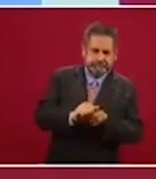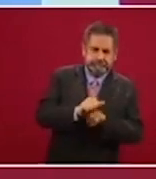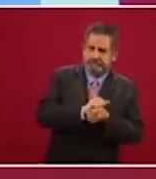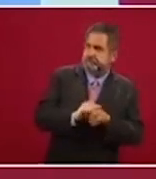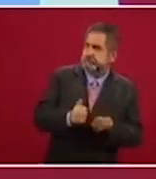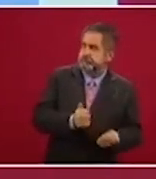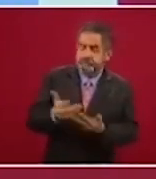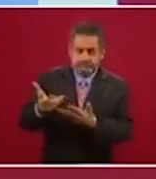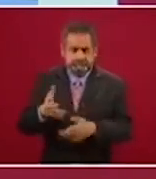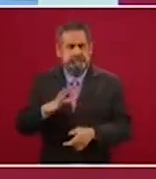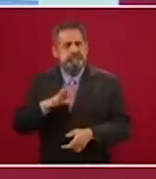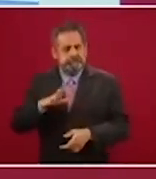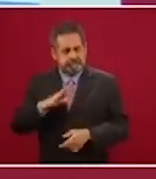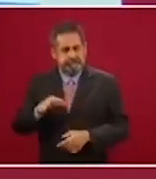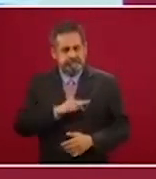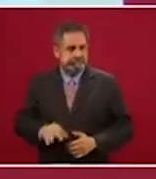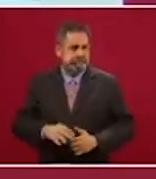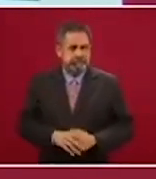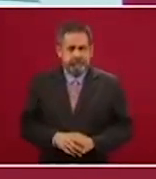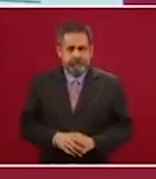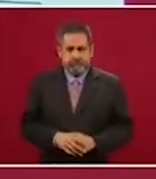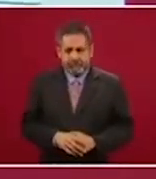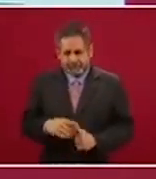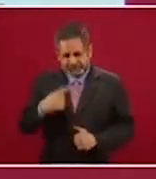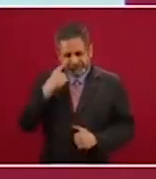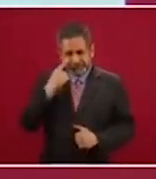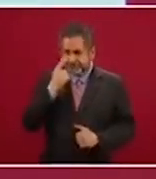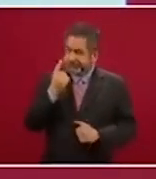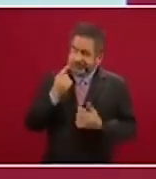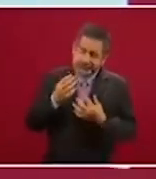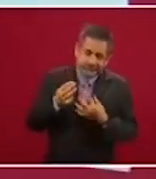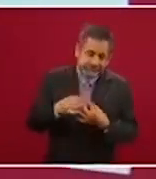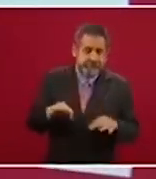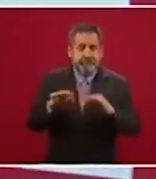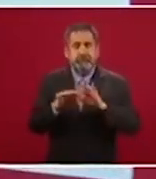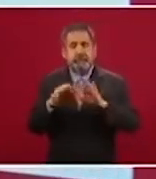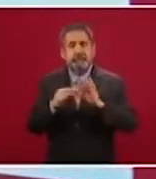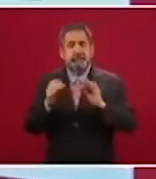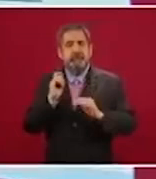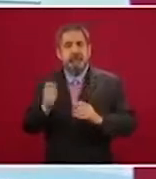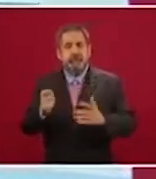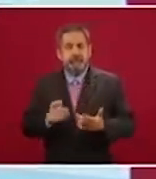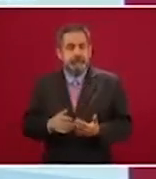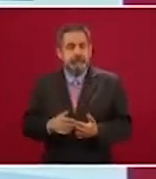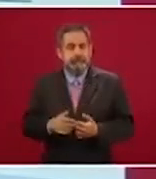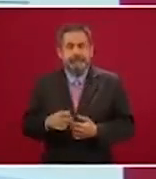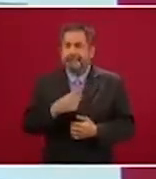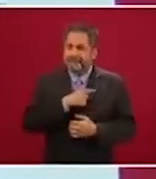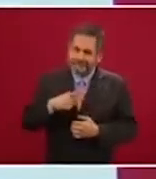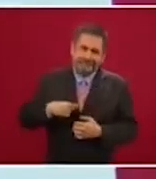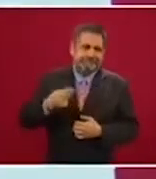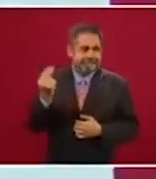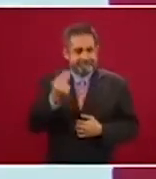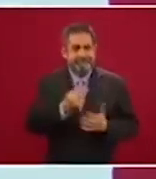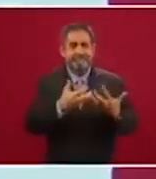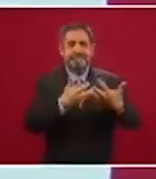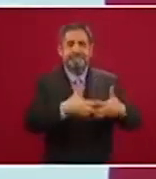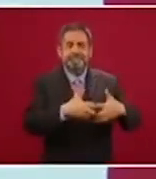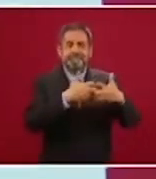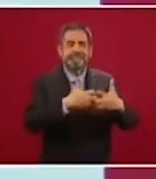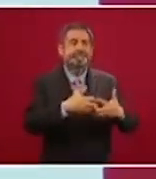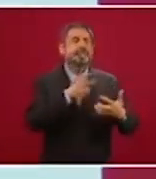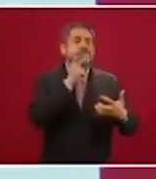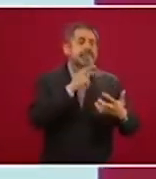Fíjense ustedes lo importante que es tener capacidad de refinación.